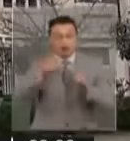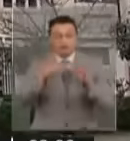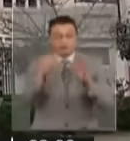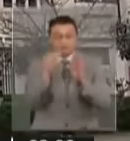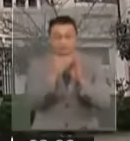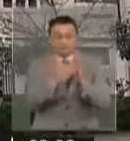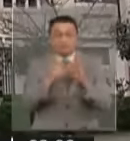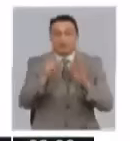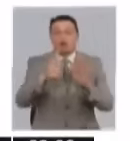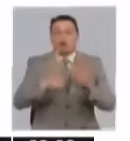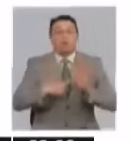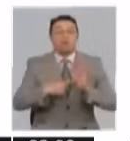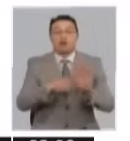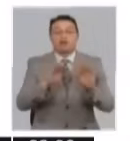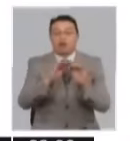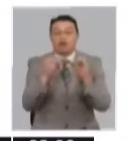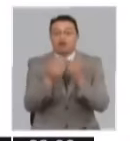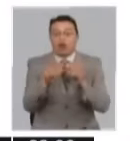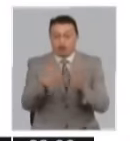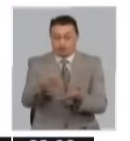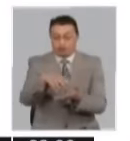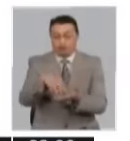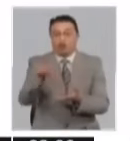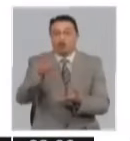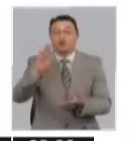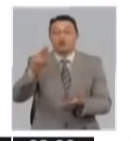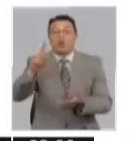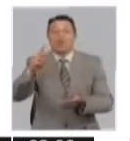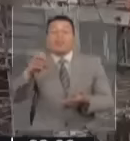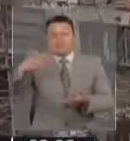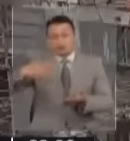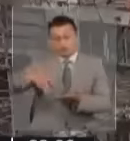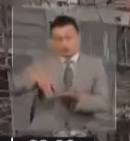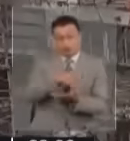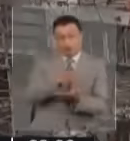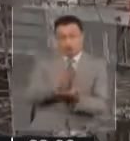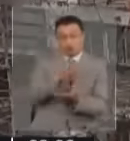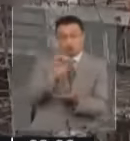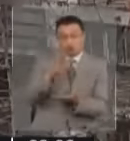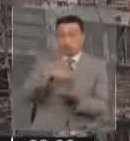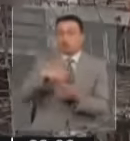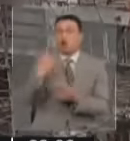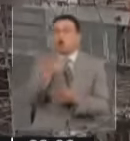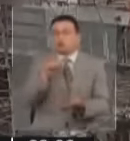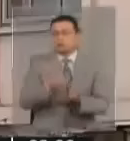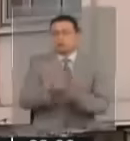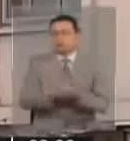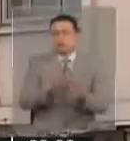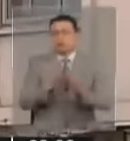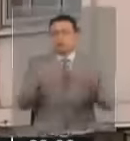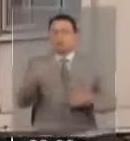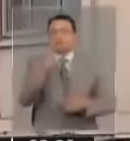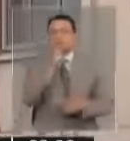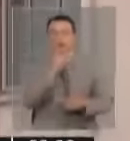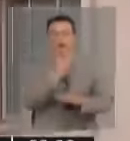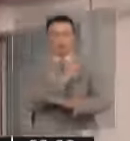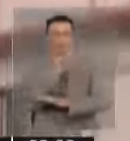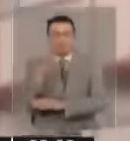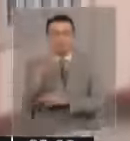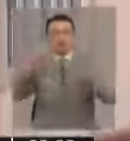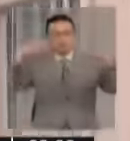reflejan del todo lo que ocurre en el sector sur del municipio, donde muchos vecinos alegan, entre otras cosas, falta de áreas verdes,